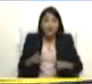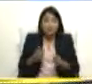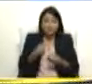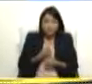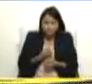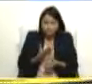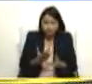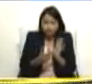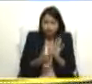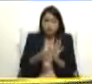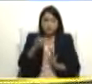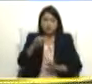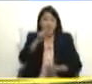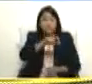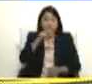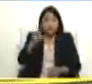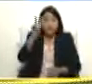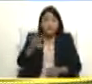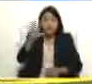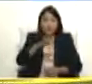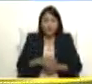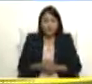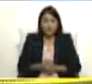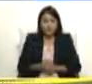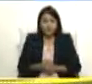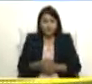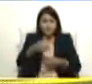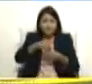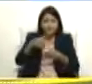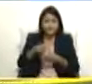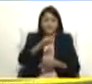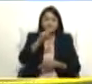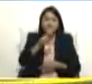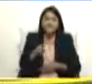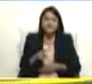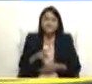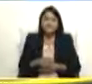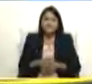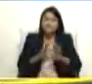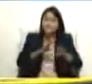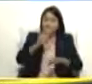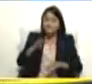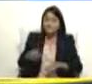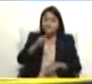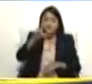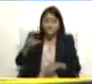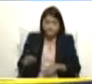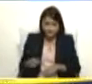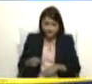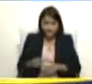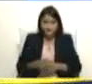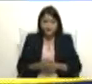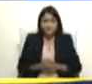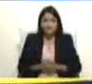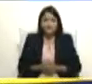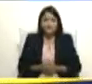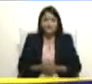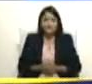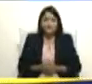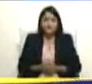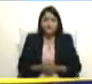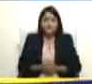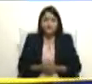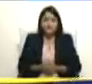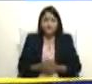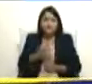expresada por el pueblo venezolano en referéndum consultivo en defensa de la Guayana Esequiba